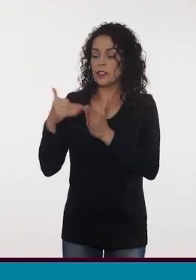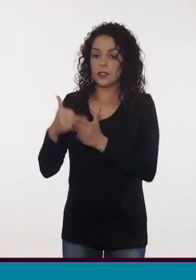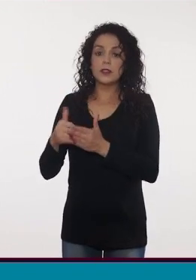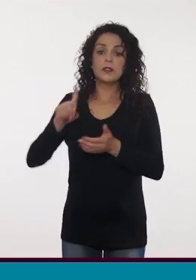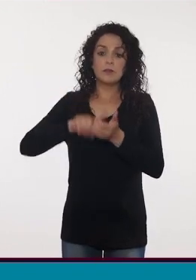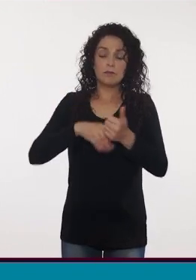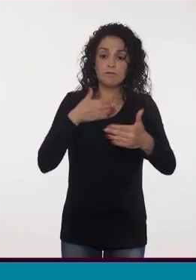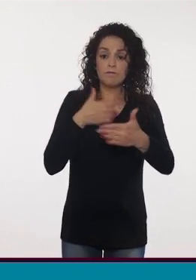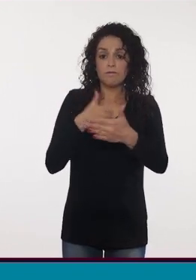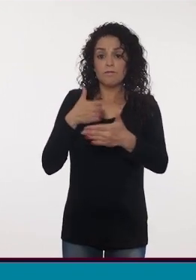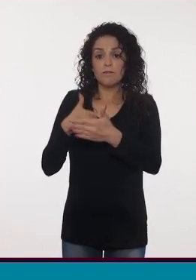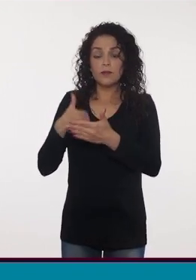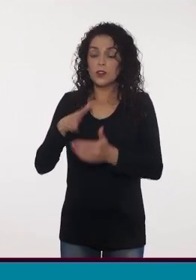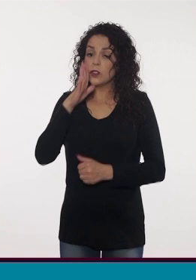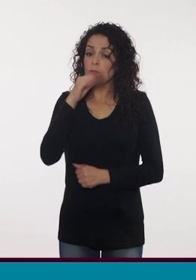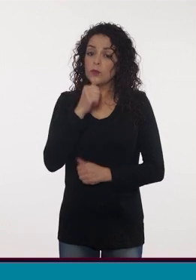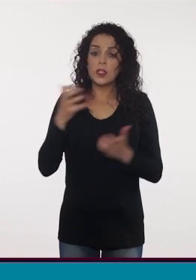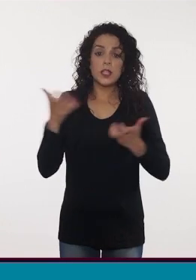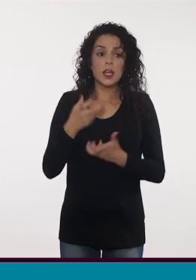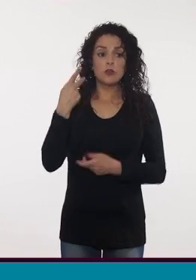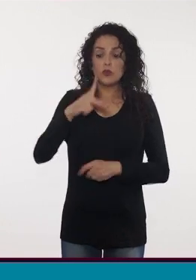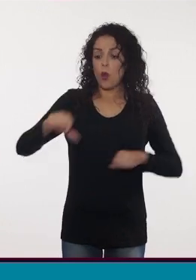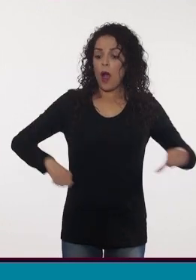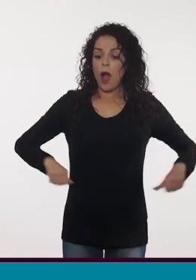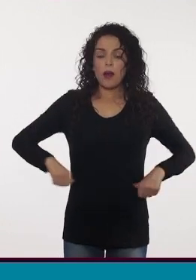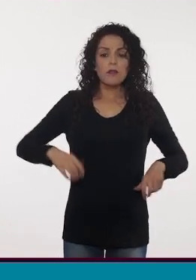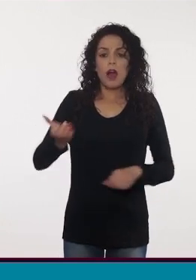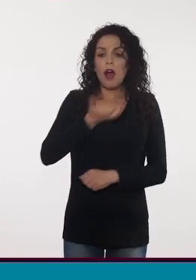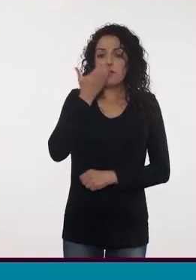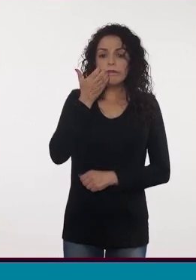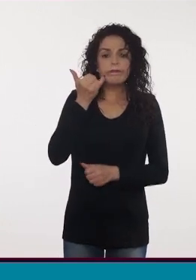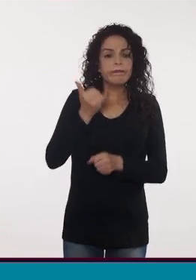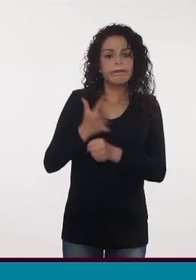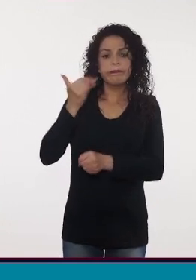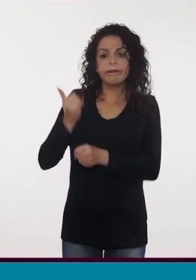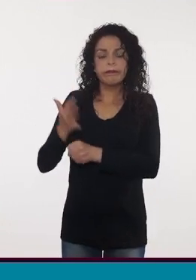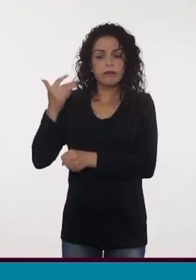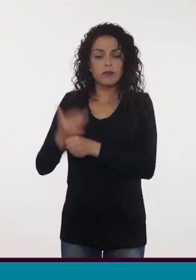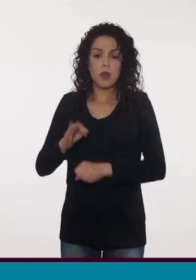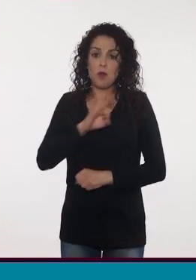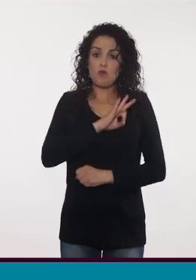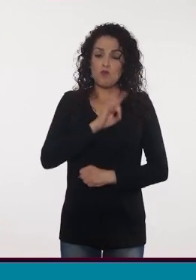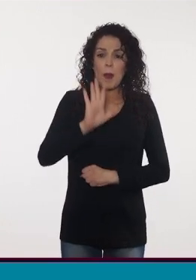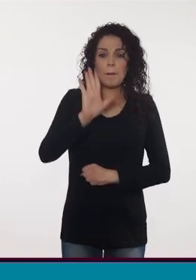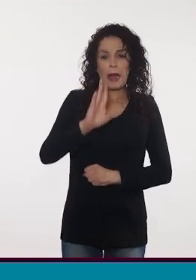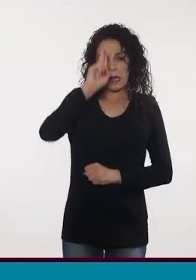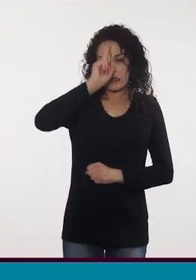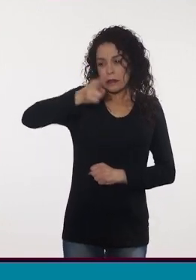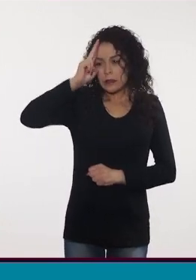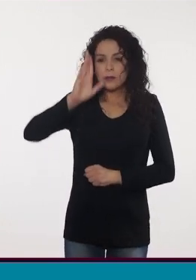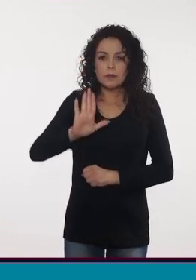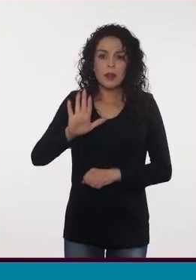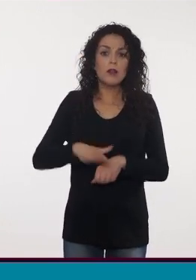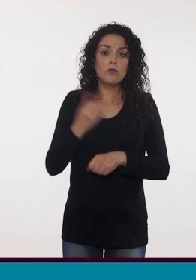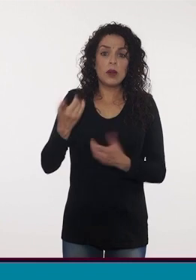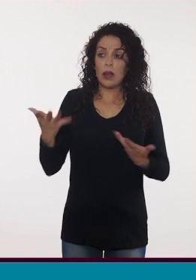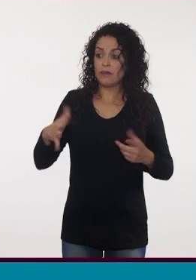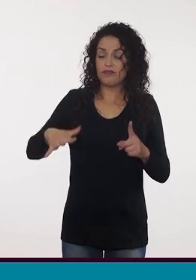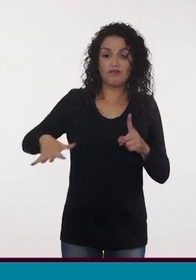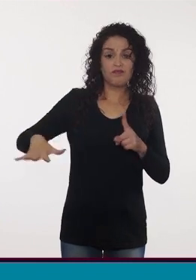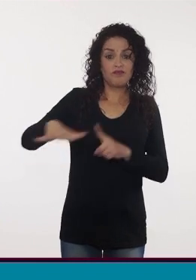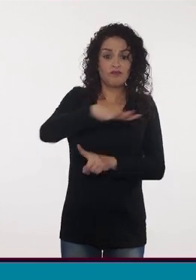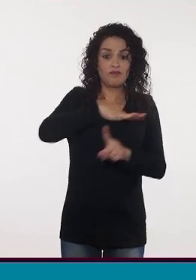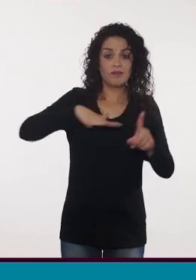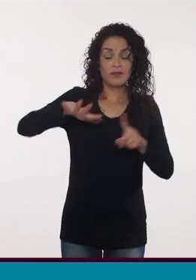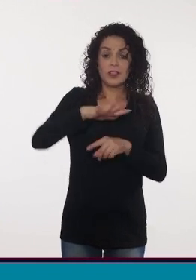en la ejecución de algunas de sus actividades cotidianas que pueden potencializarse o restringirse por el entorno social.